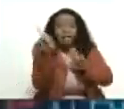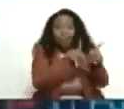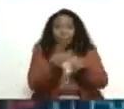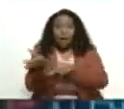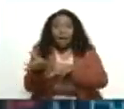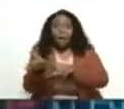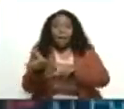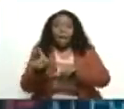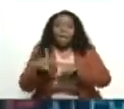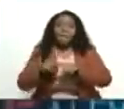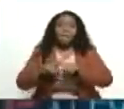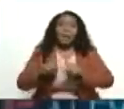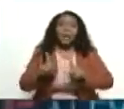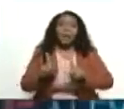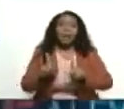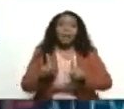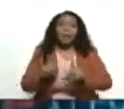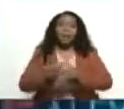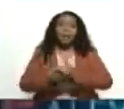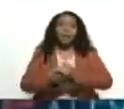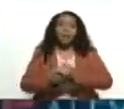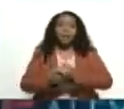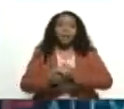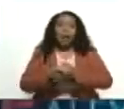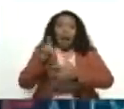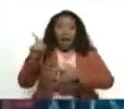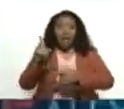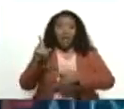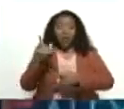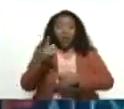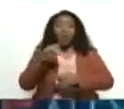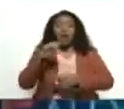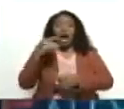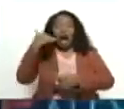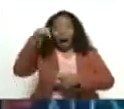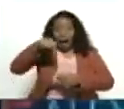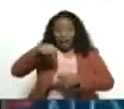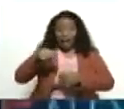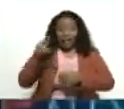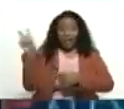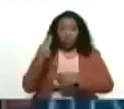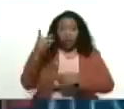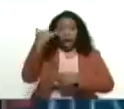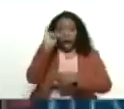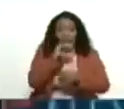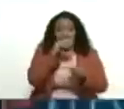adentro, con unos yeser que tienen aquí adentro, en una